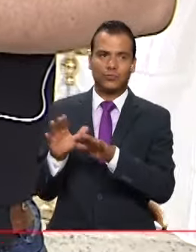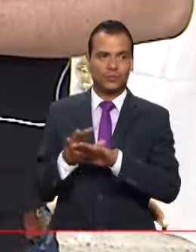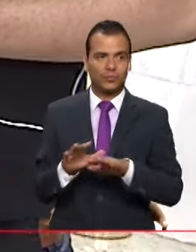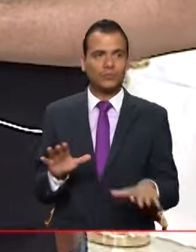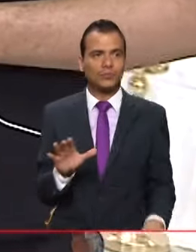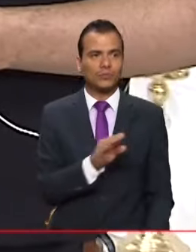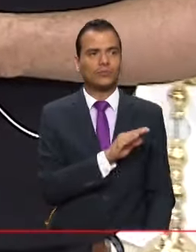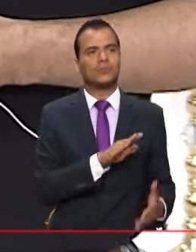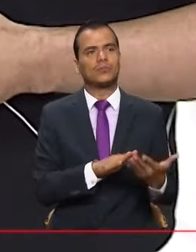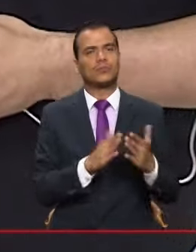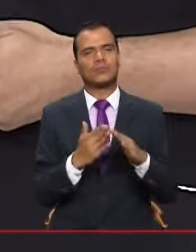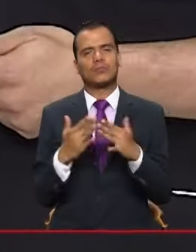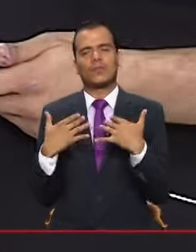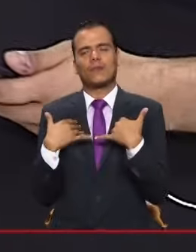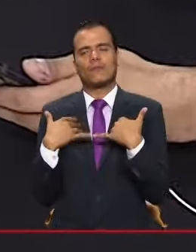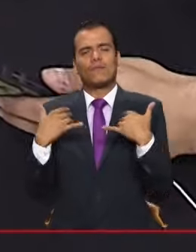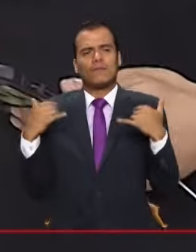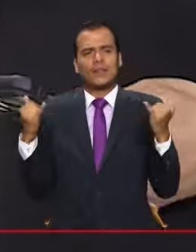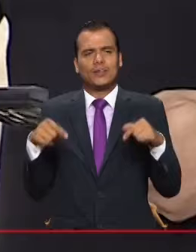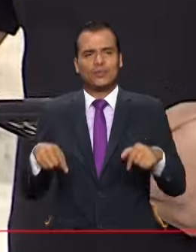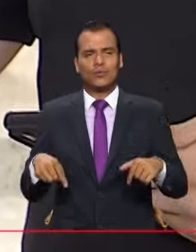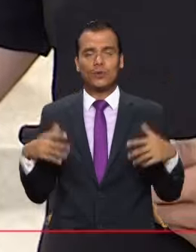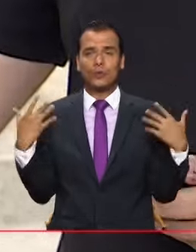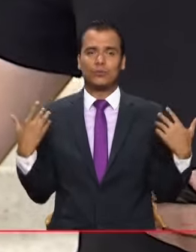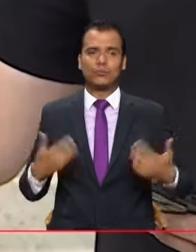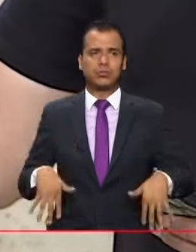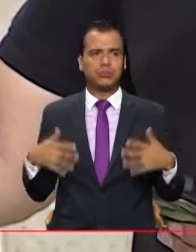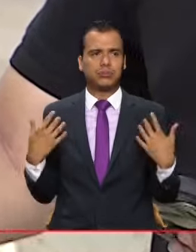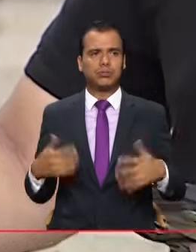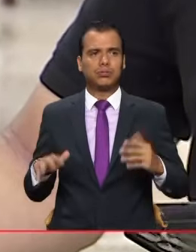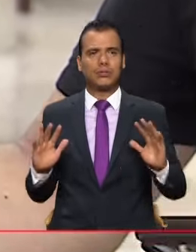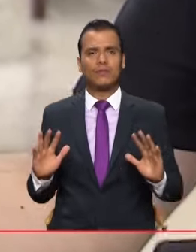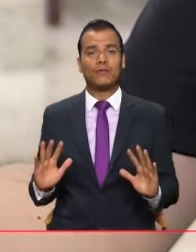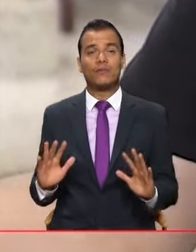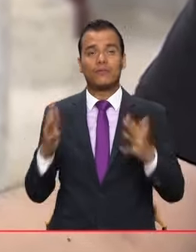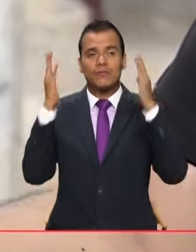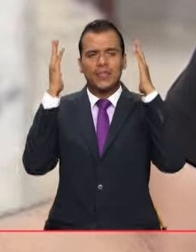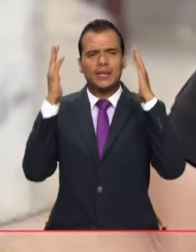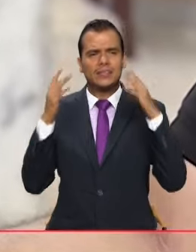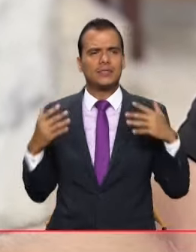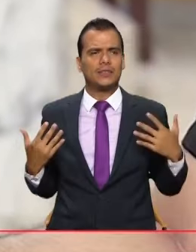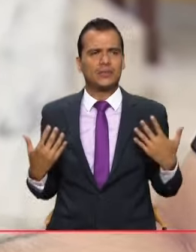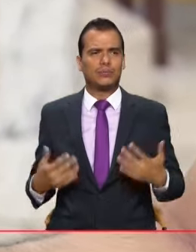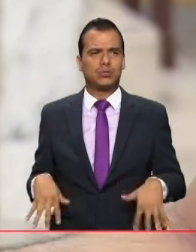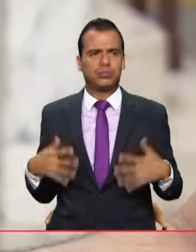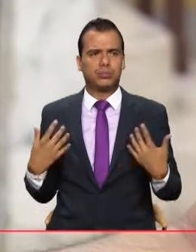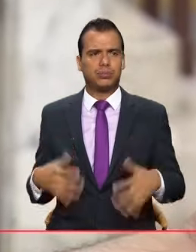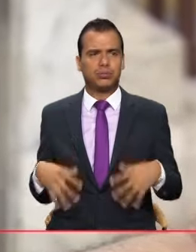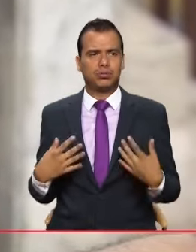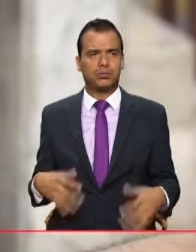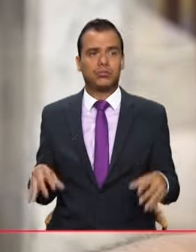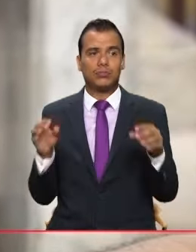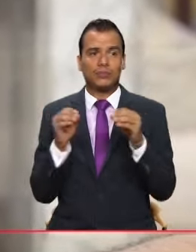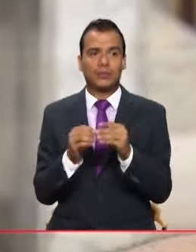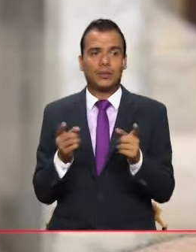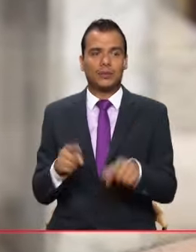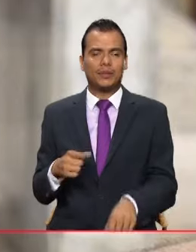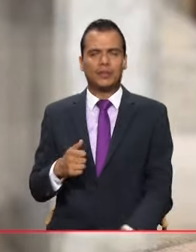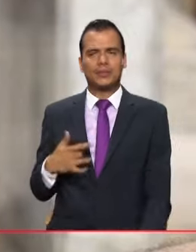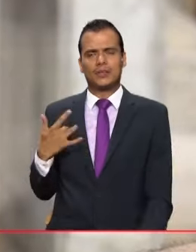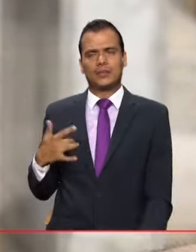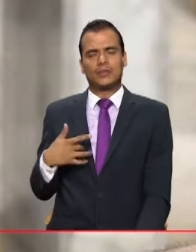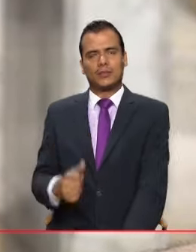comunidad es muy feliz muy feliz esto es una fiesta significativa para nosotros y además que es emocional